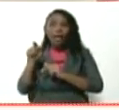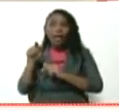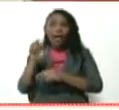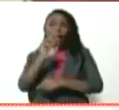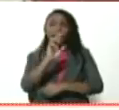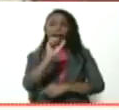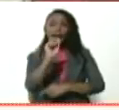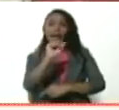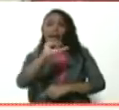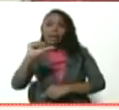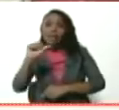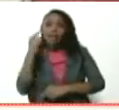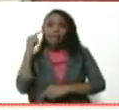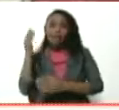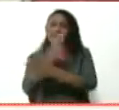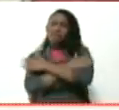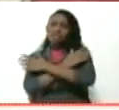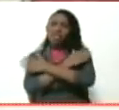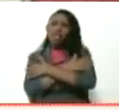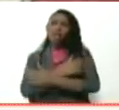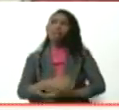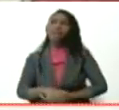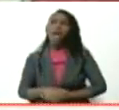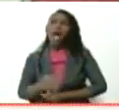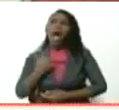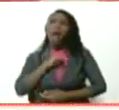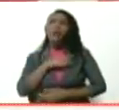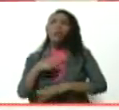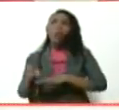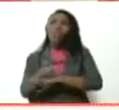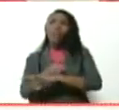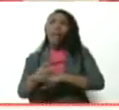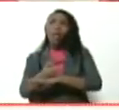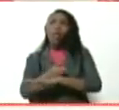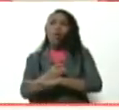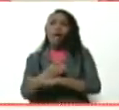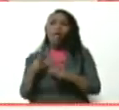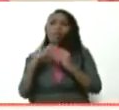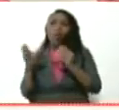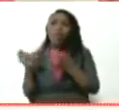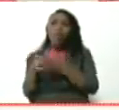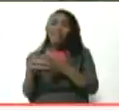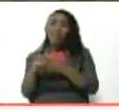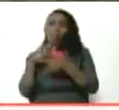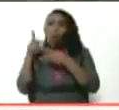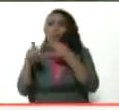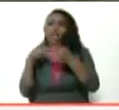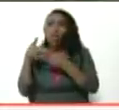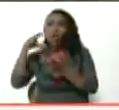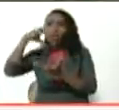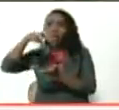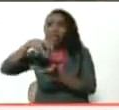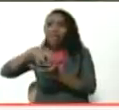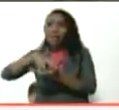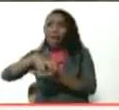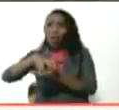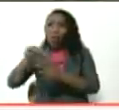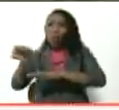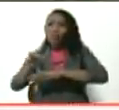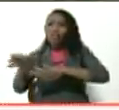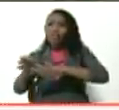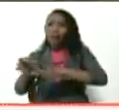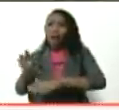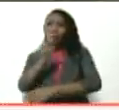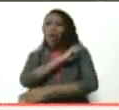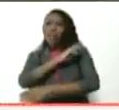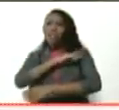RAS. Y felicitamos a nuestro gobernador y felicitamos a todo el equipo político estadal, municipal, a los